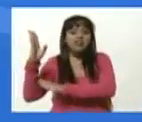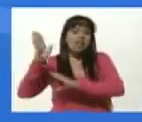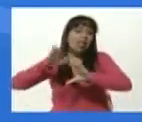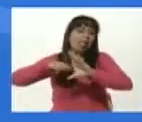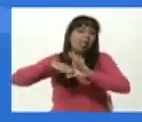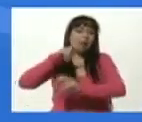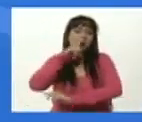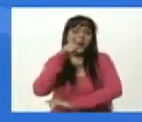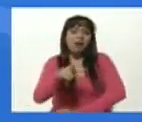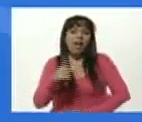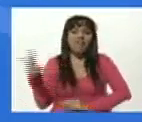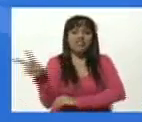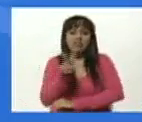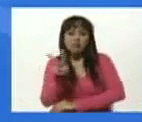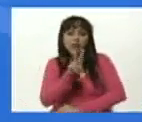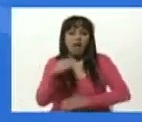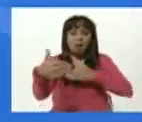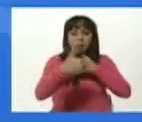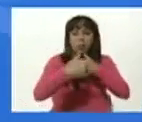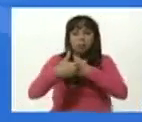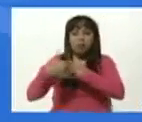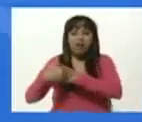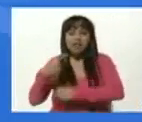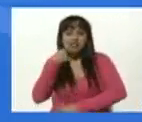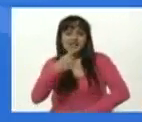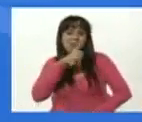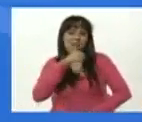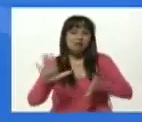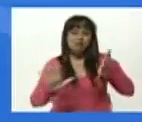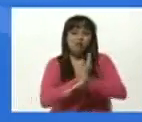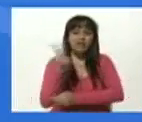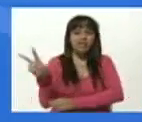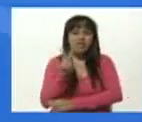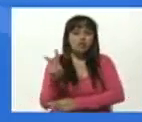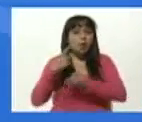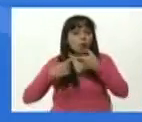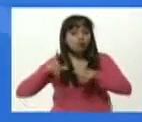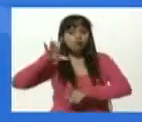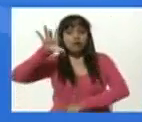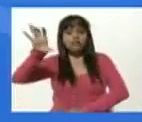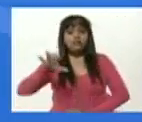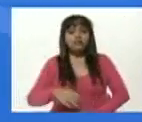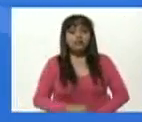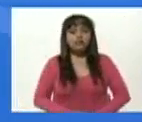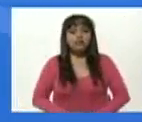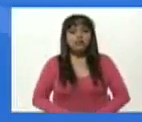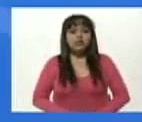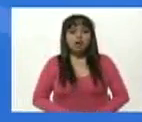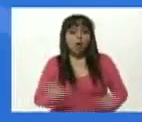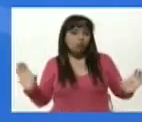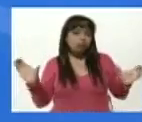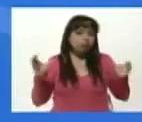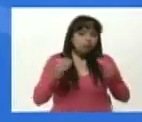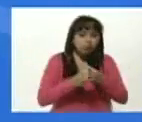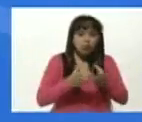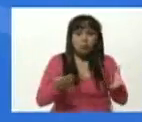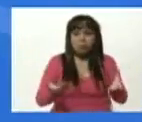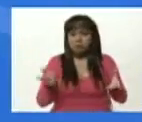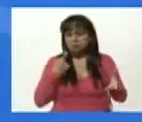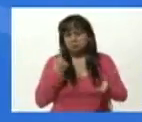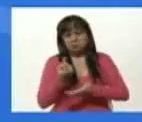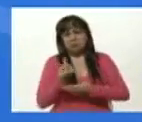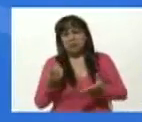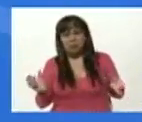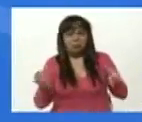atacar, a vituperiar a nuestra amada Venezuela desde el exterior, Es una minoría, minoría, minoría chiquitica,